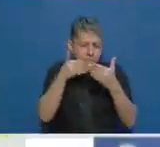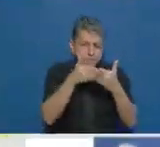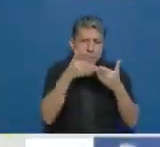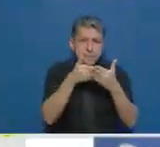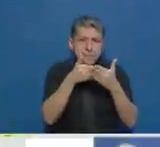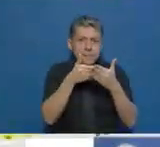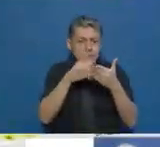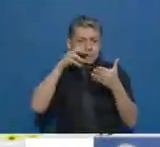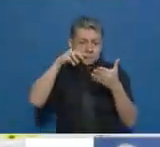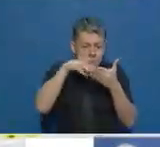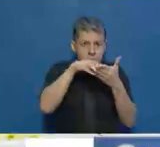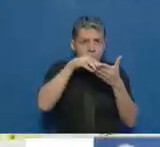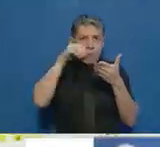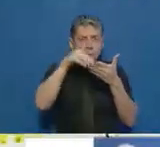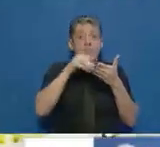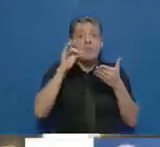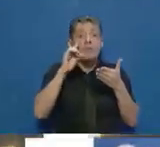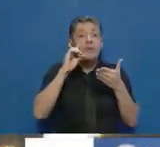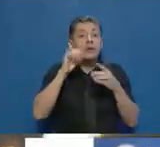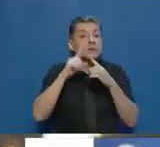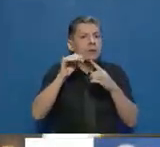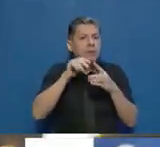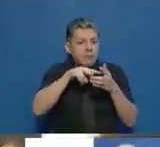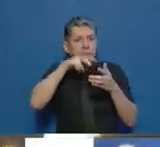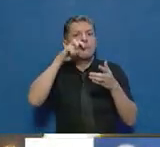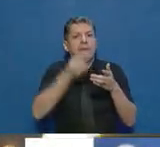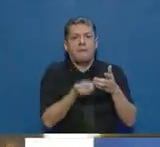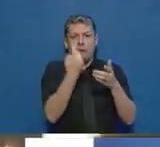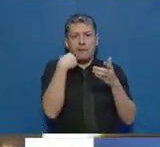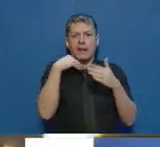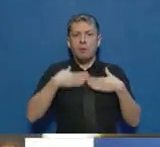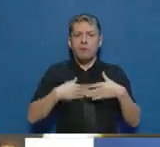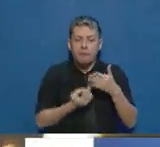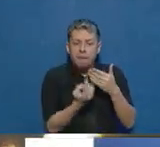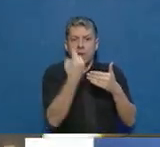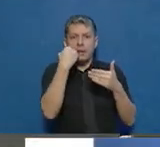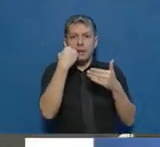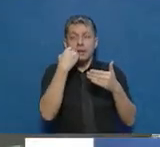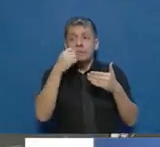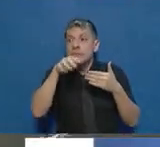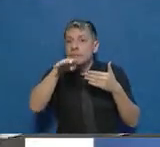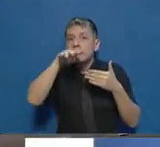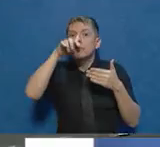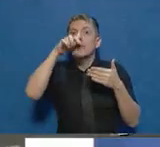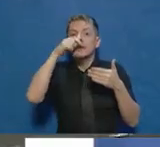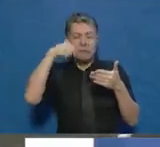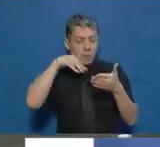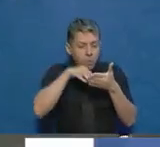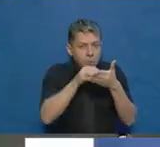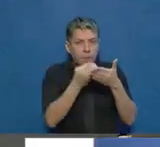barbijo, y más el famoso barbijo N95, hay una reinhalación de dióxido de